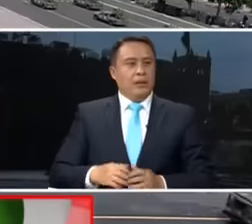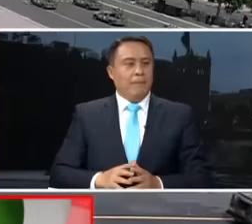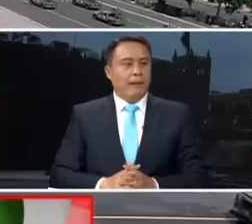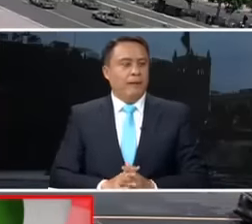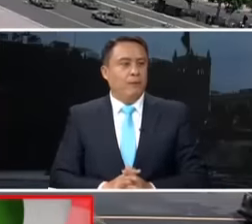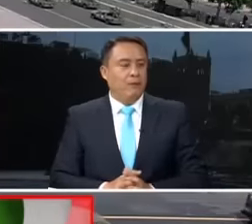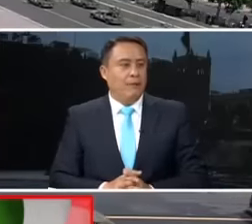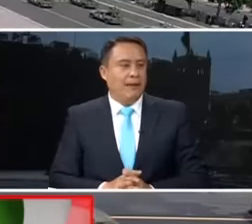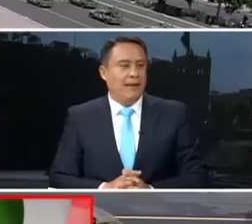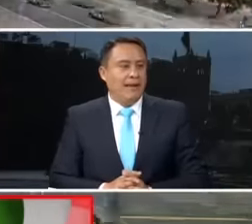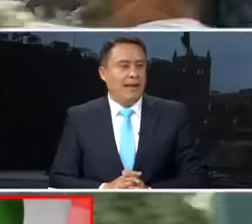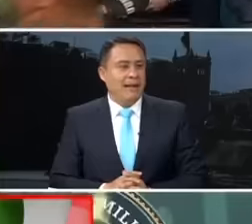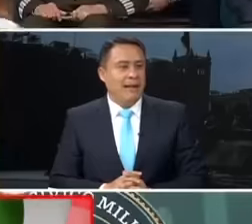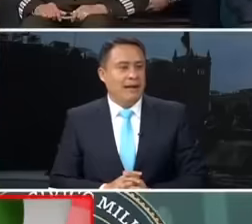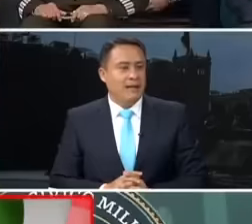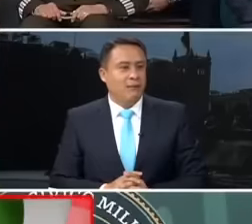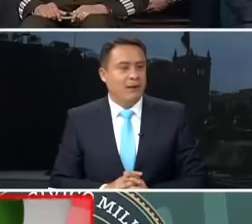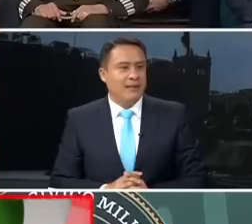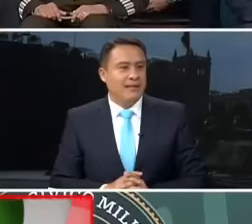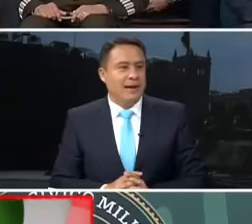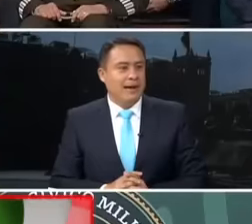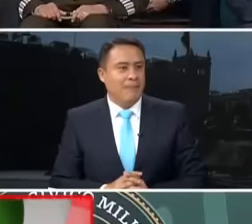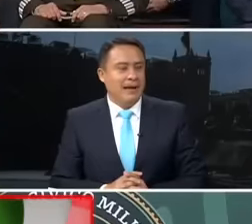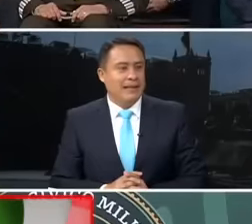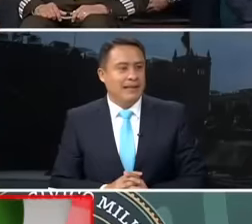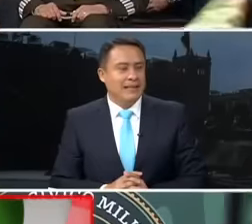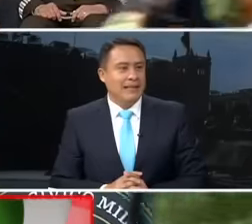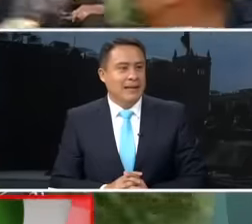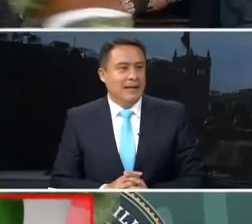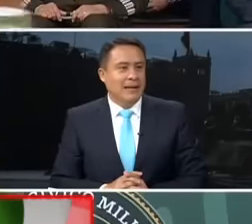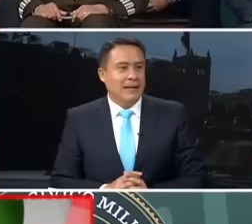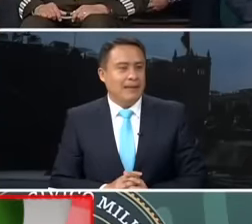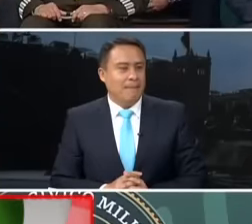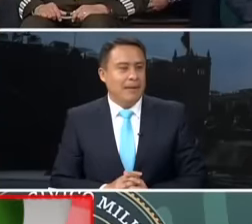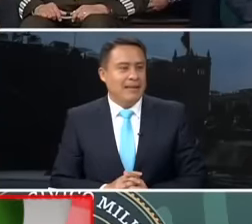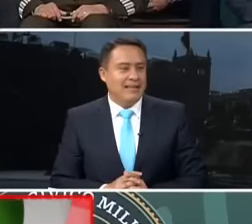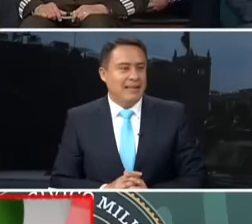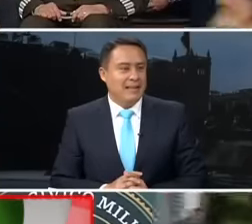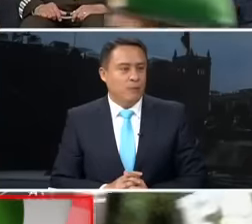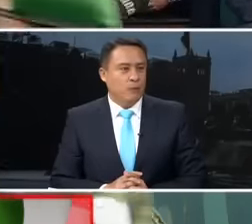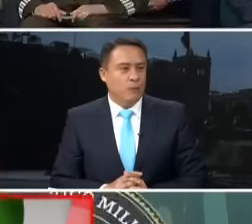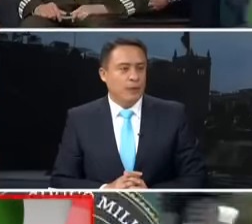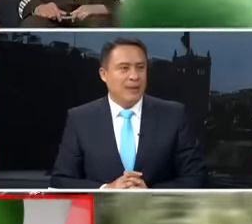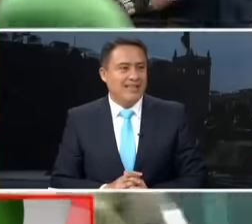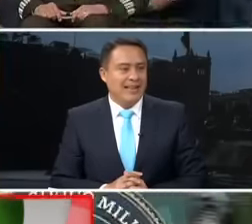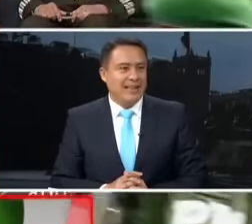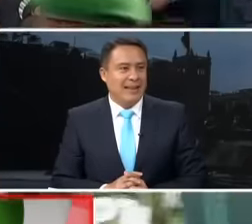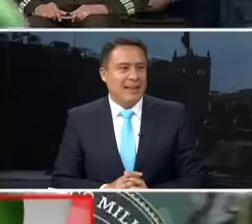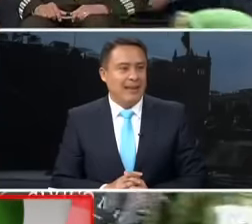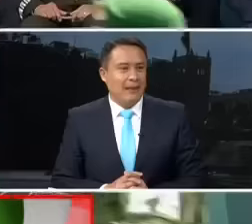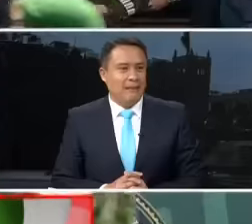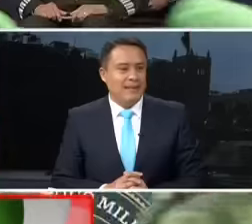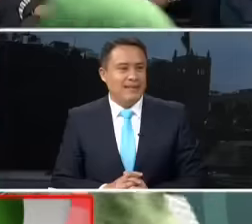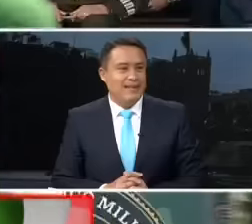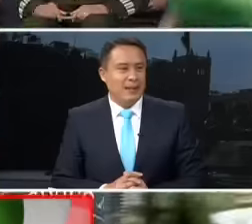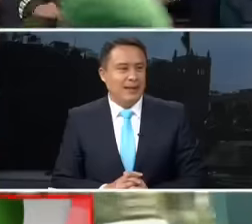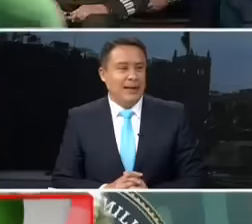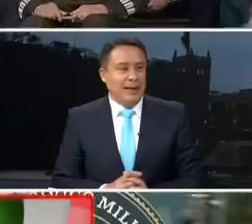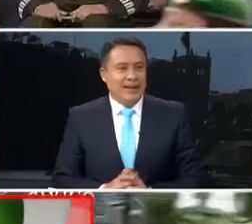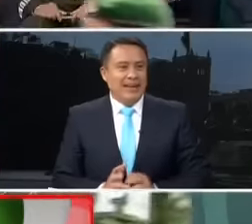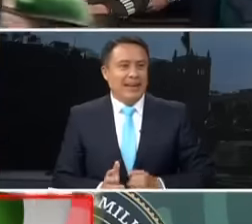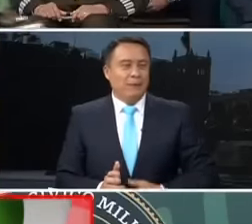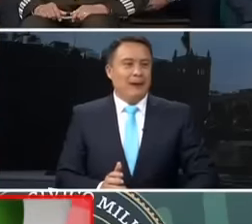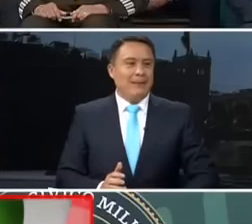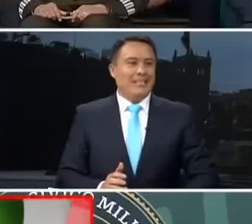Sin duda, parte fundamental de las Fuerzas Armadas, también adscritas, por supuesto, a la Secretaría de la Defensa